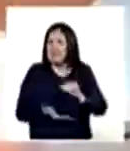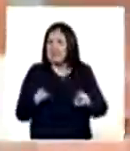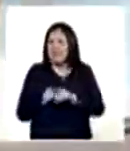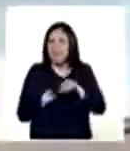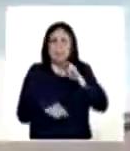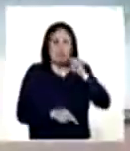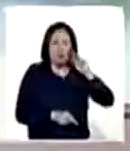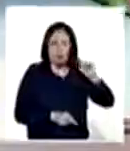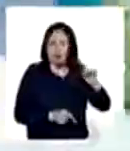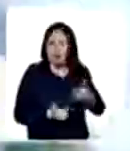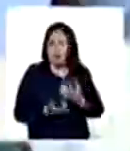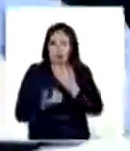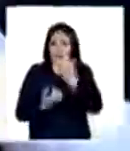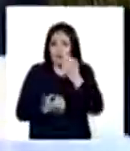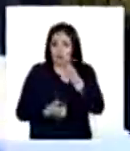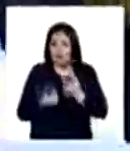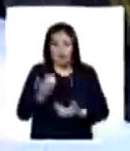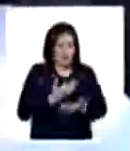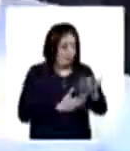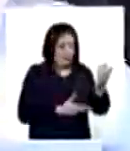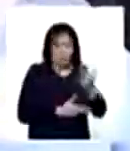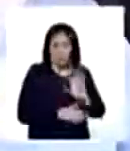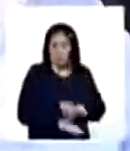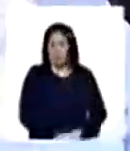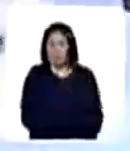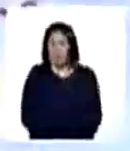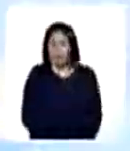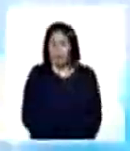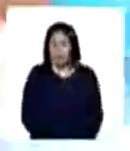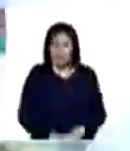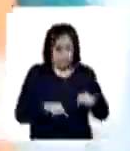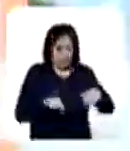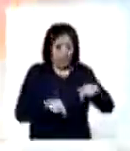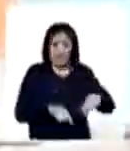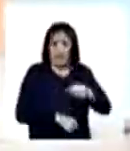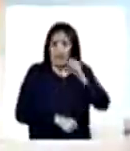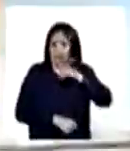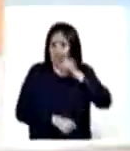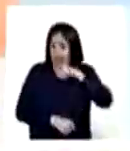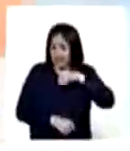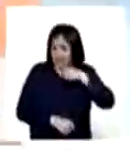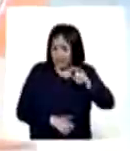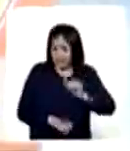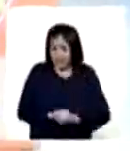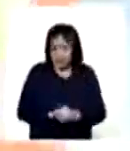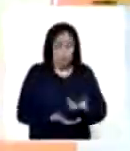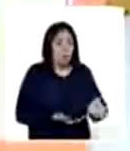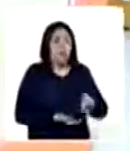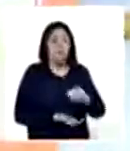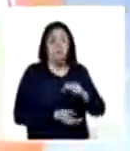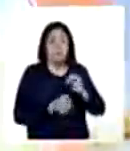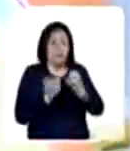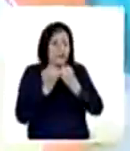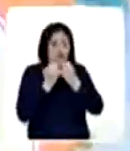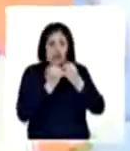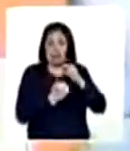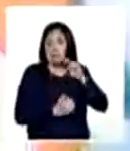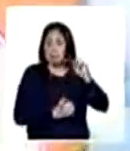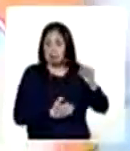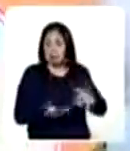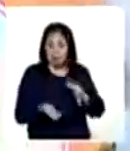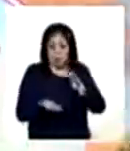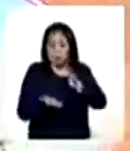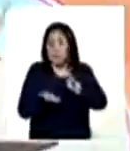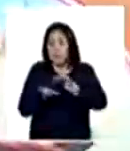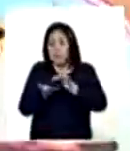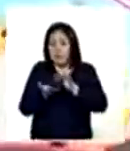está? Buenos días, buenos días. Ya, el helado de maíz morado, que está combinado con quinoa morada.